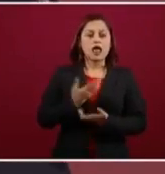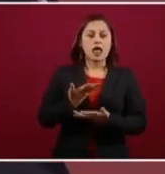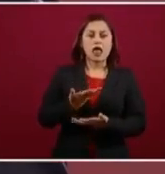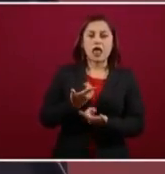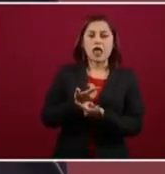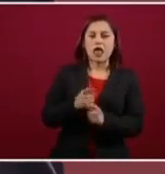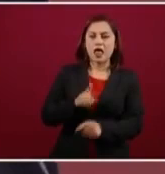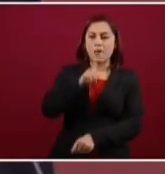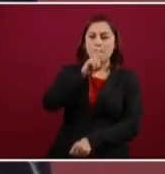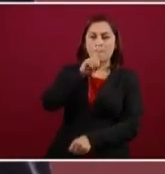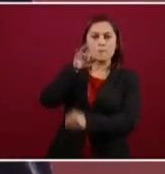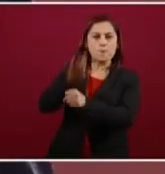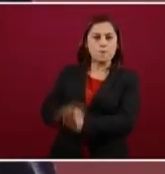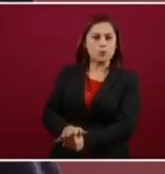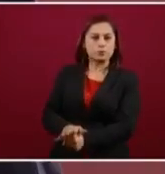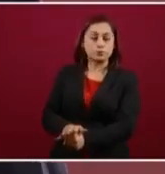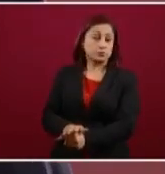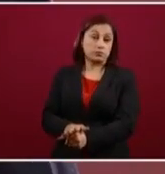no hay censura en México.